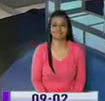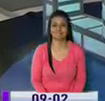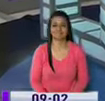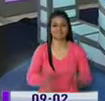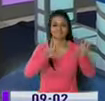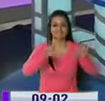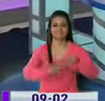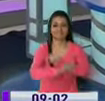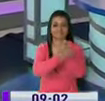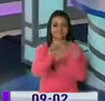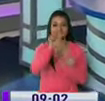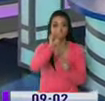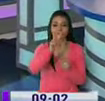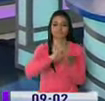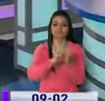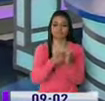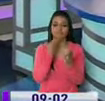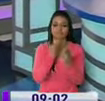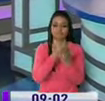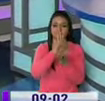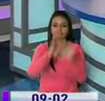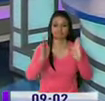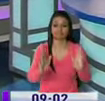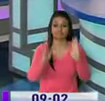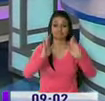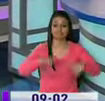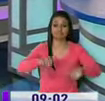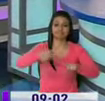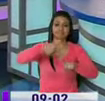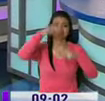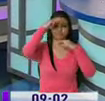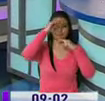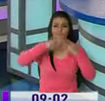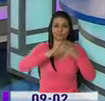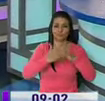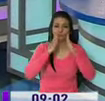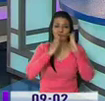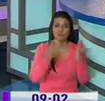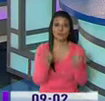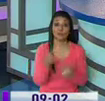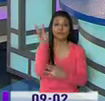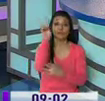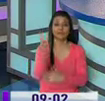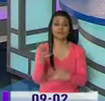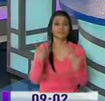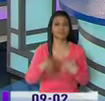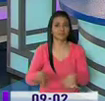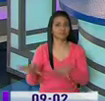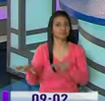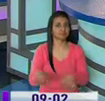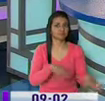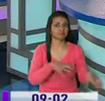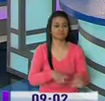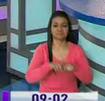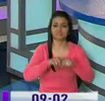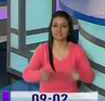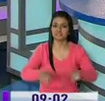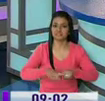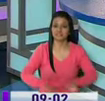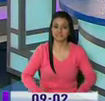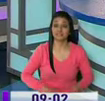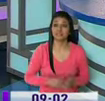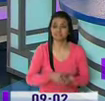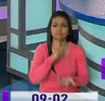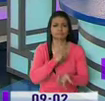9:12 en la mañana, gracias por acompañarnos. Este es el primer noticiero de la comunidad desde Quito en día viernes. Movidito el día viernes, ¿no, mi Ali? Así es, realmente